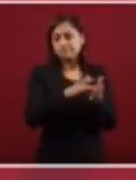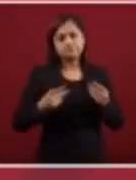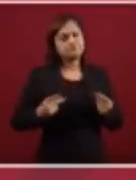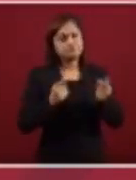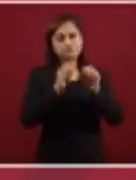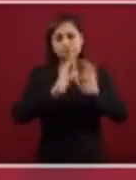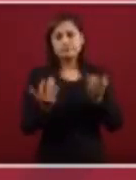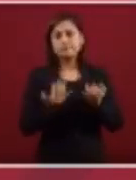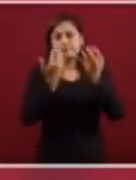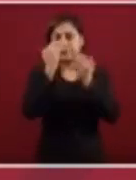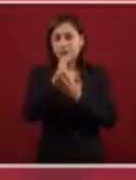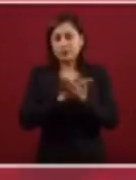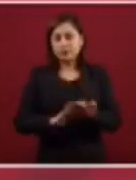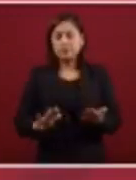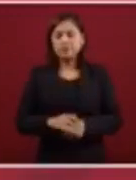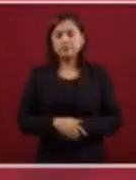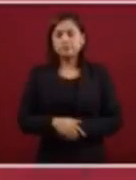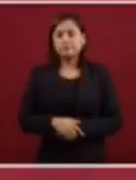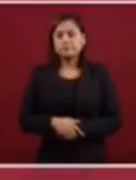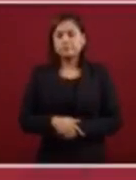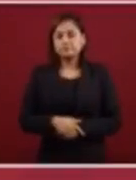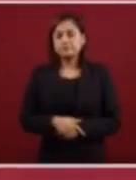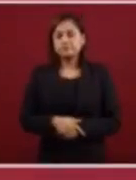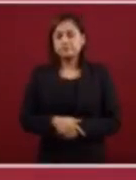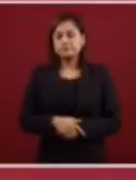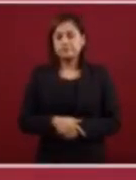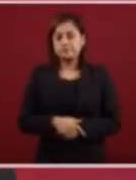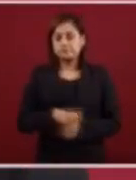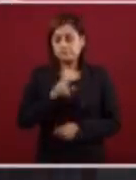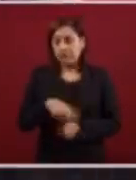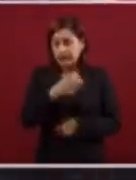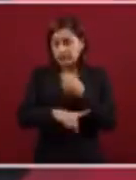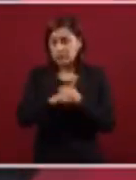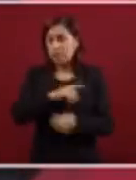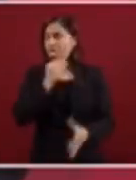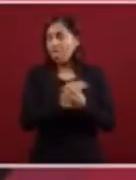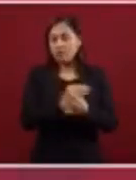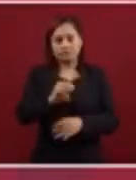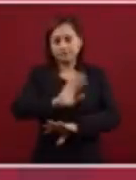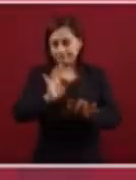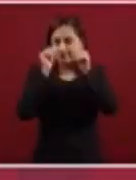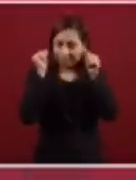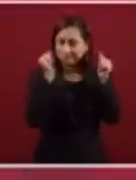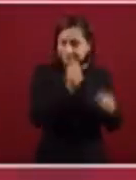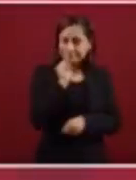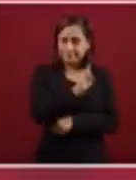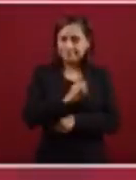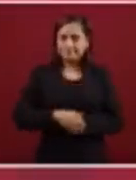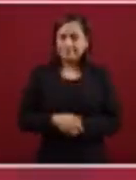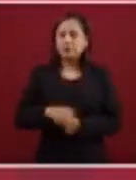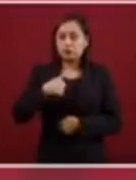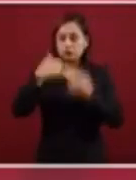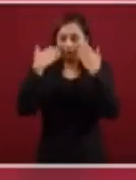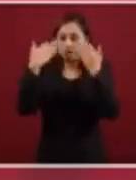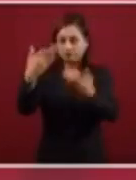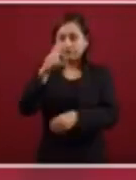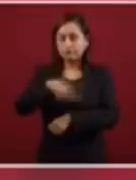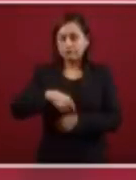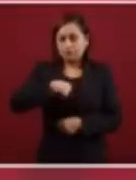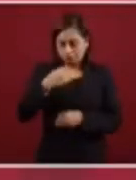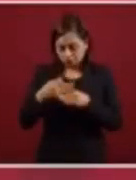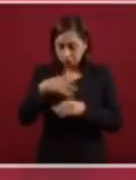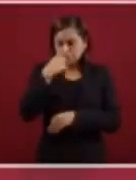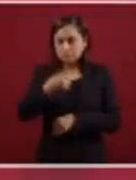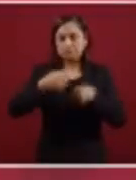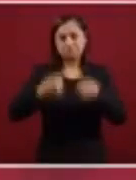pronto, no se descuidó el problema del incendio. Tengo las pruebas de lo que le estoy